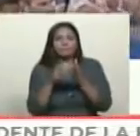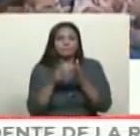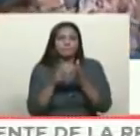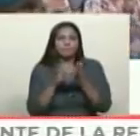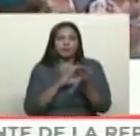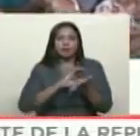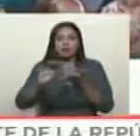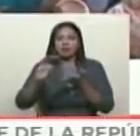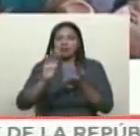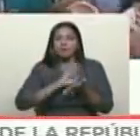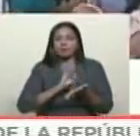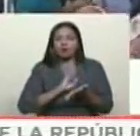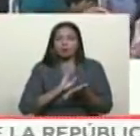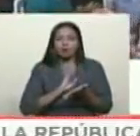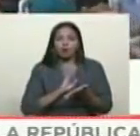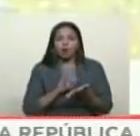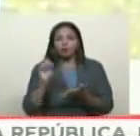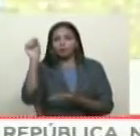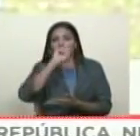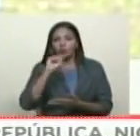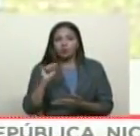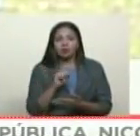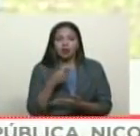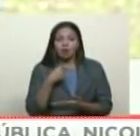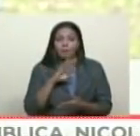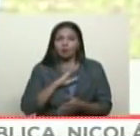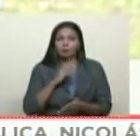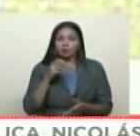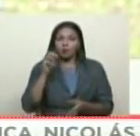228.439 millones de bolívares para el Plan Siembra